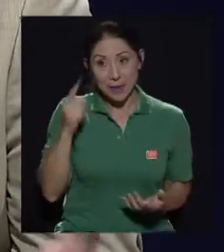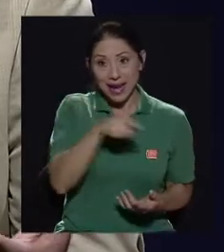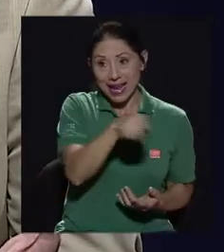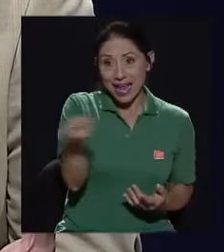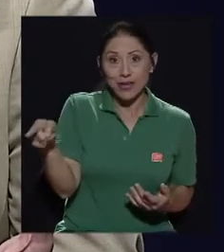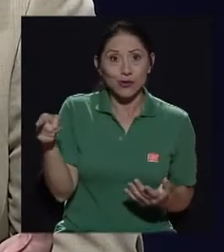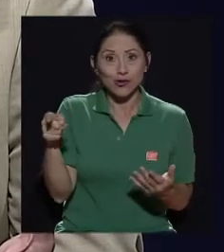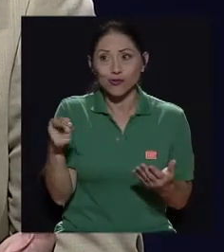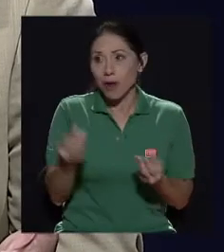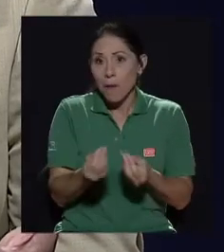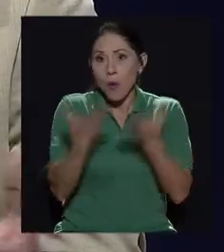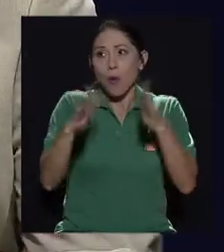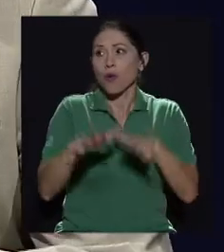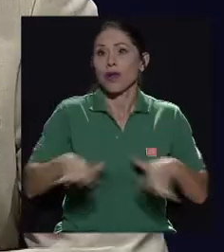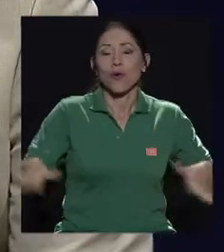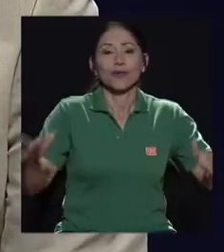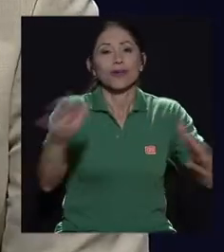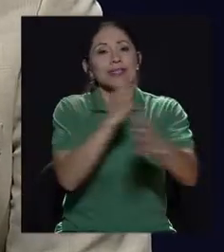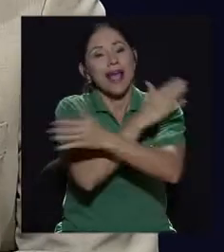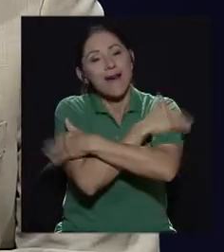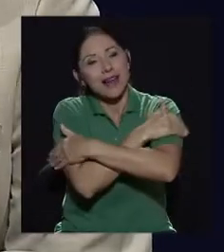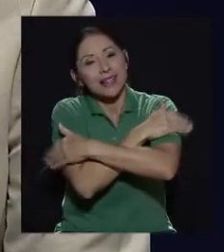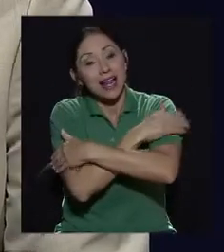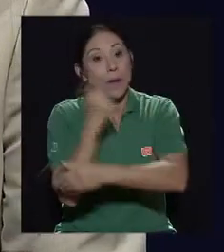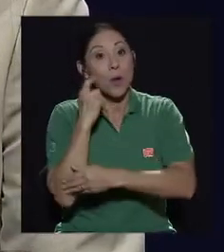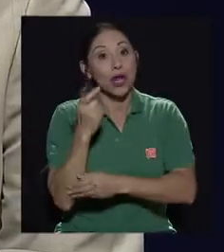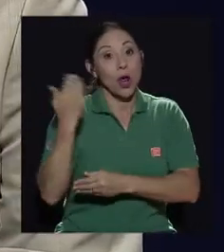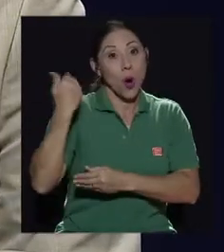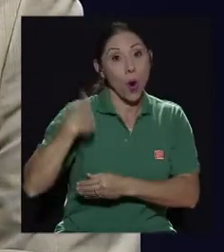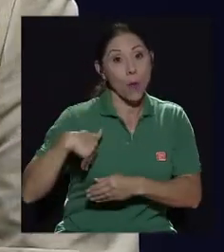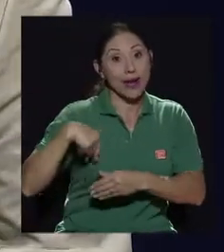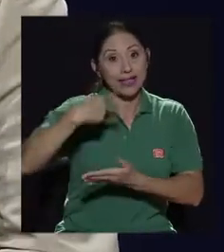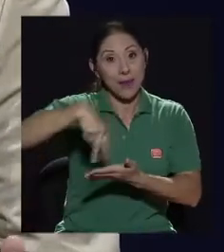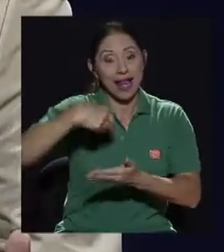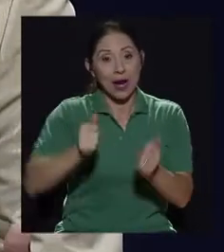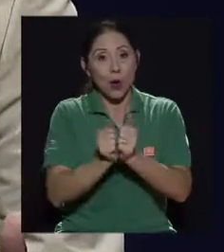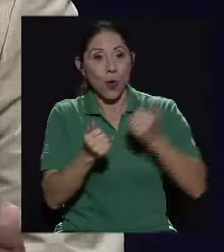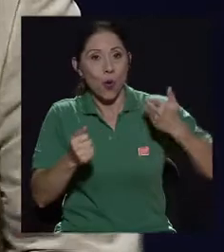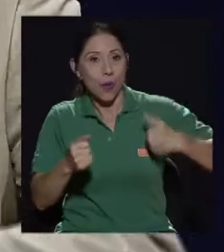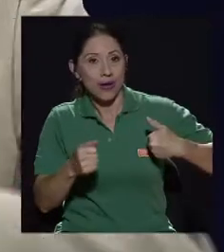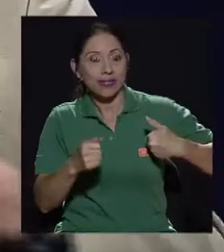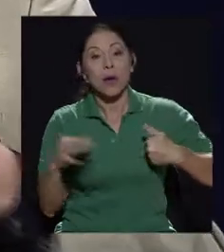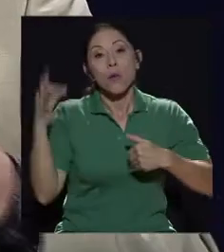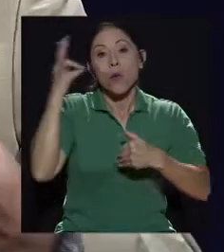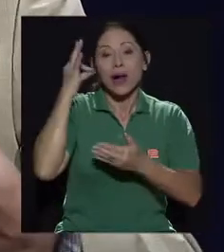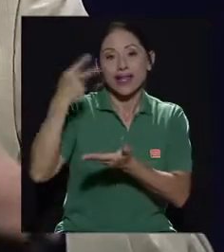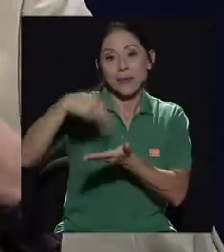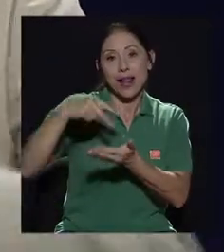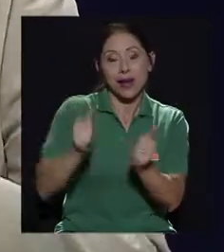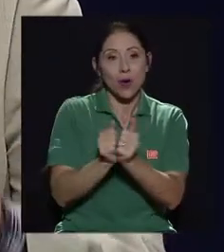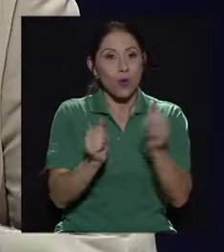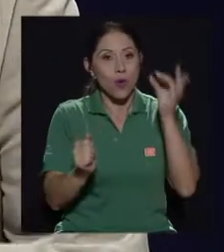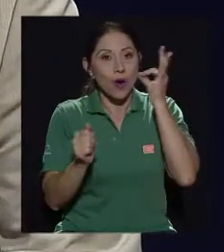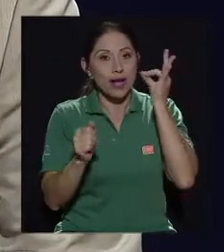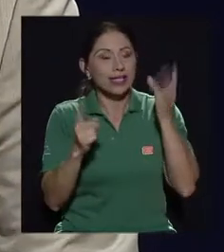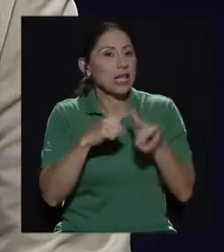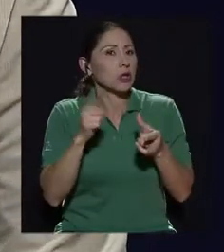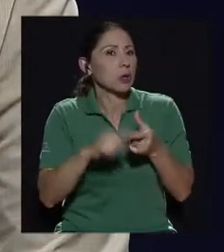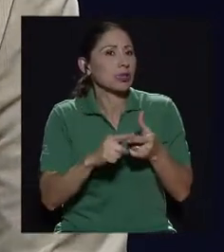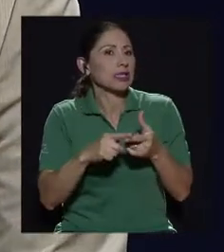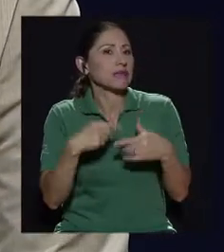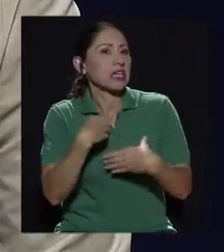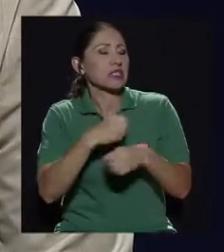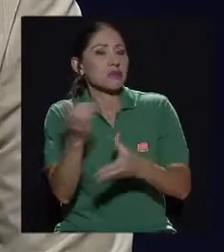para que se abrazaran en público porque los hombres bailan con los hombres y la mujer bailan con las mujeres hicimos algo y entonces era muy natural